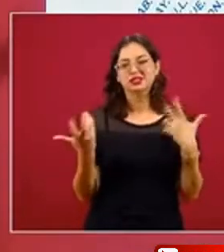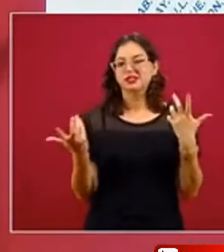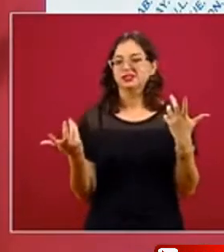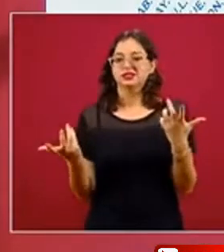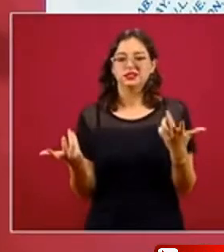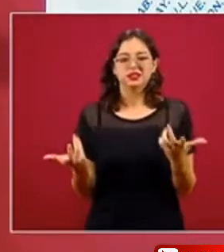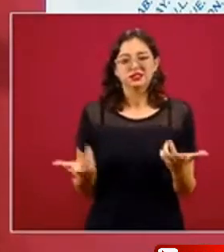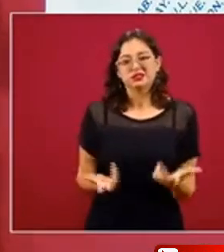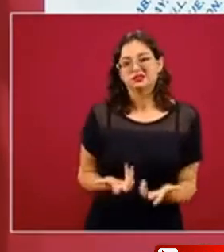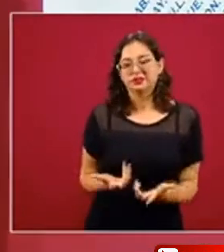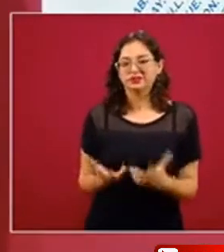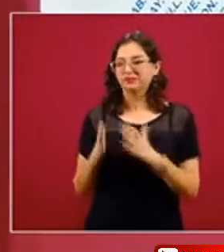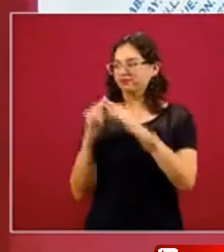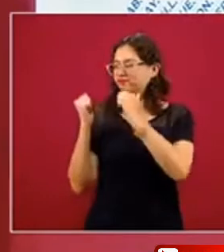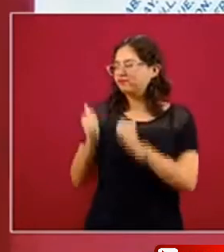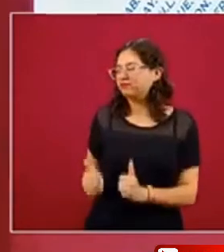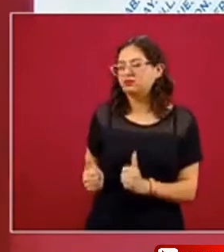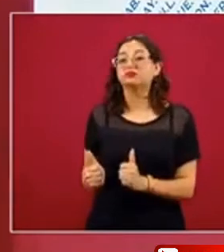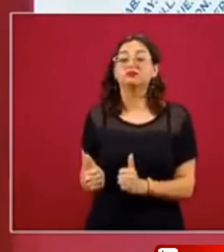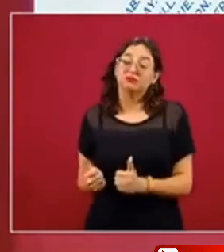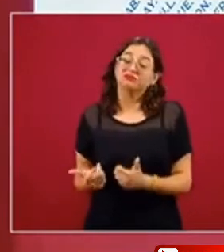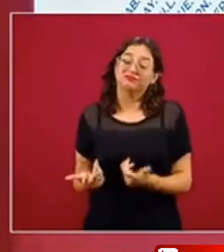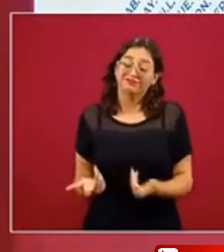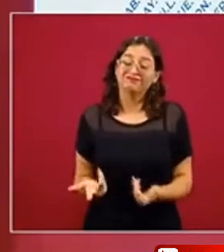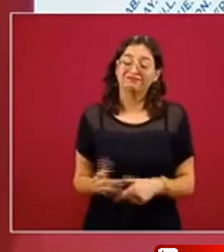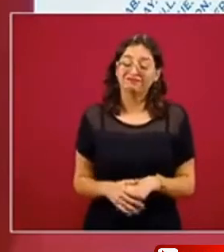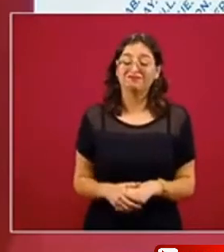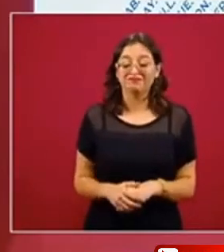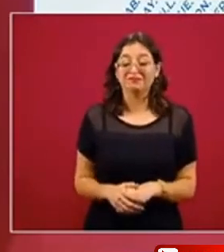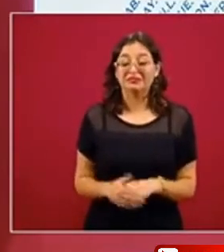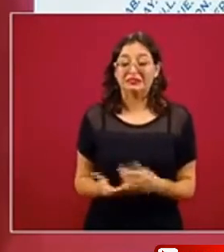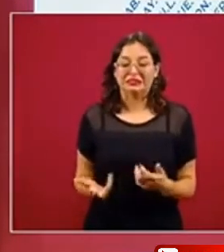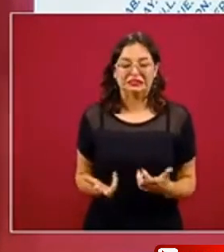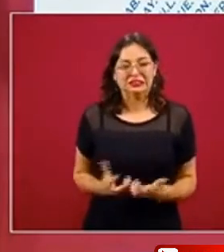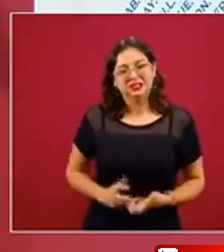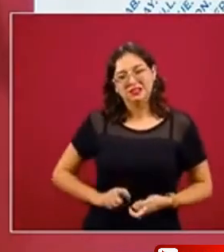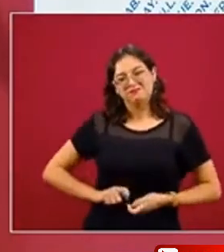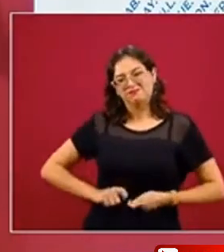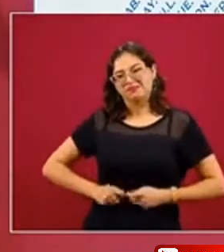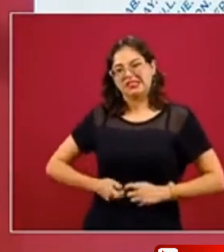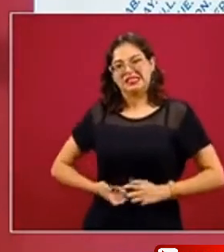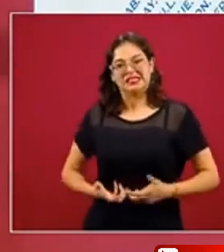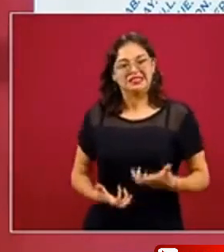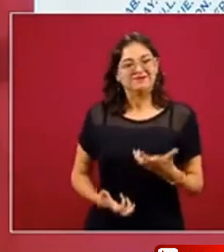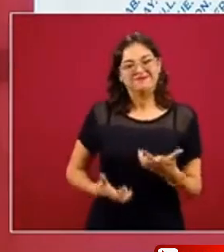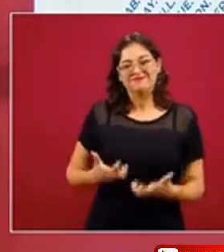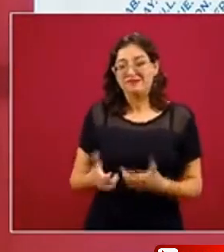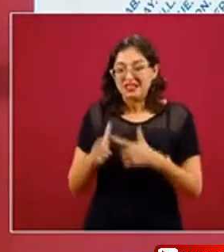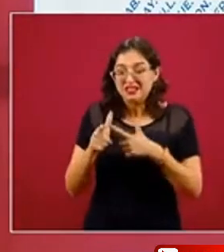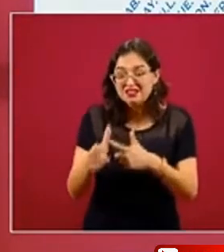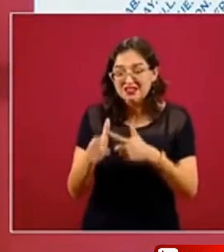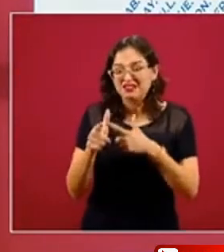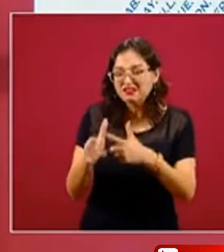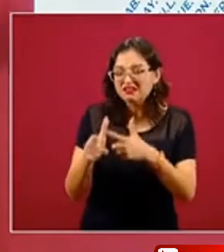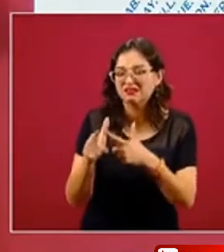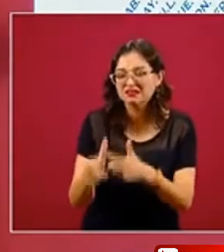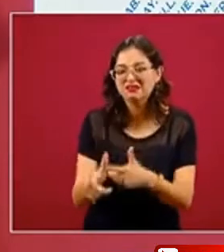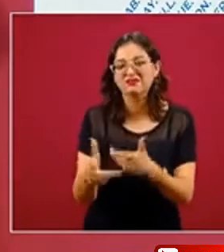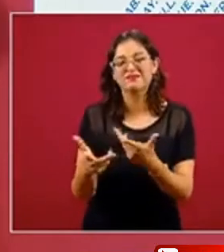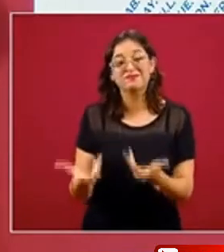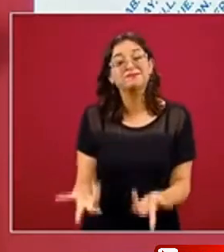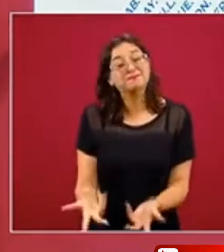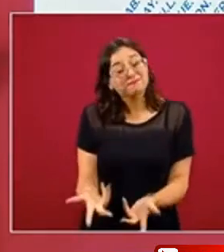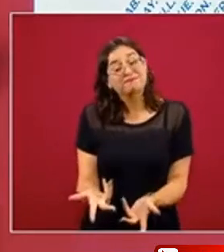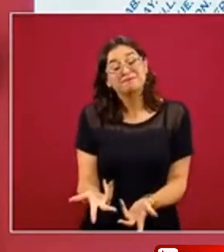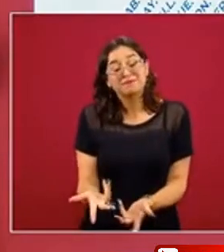en el confinamiento, y empieza a ser frustrante la idea de que sigue y sigue la epidemia. Pero esto